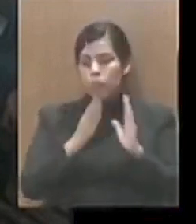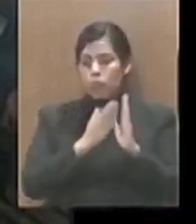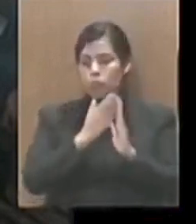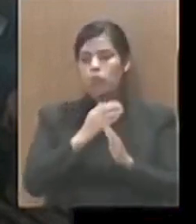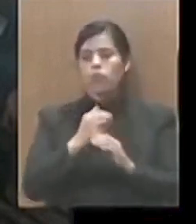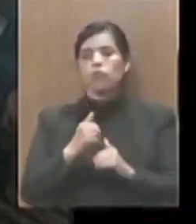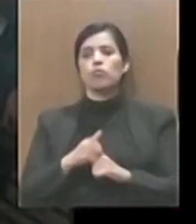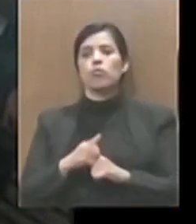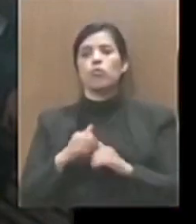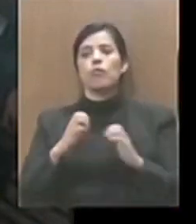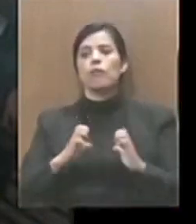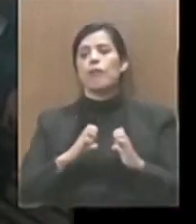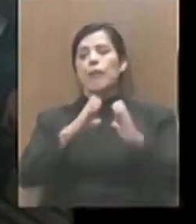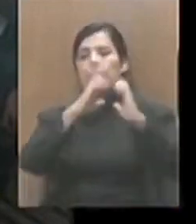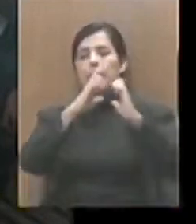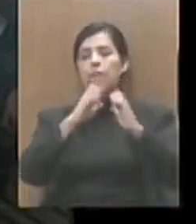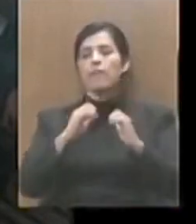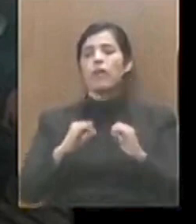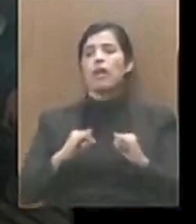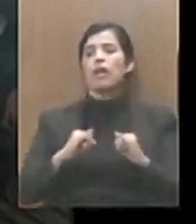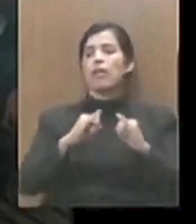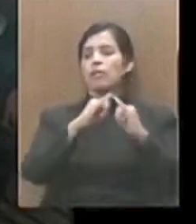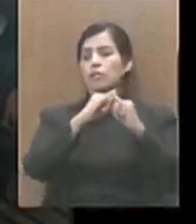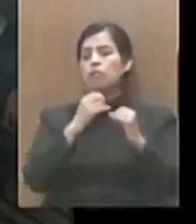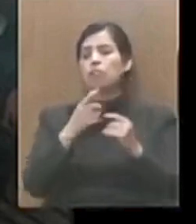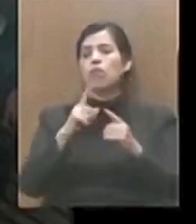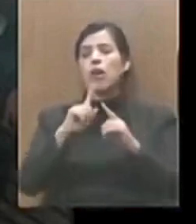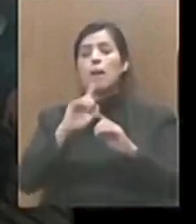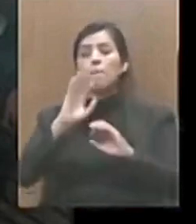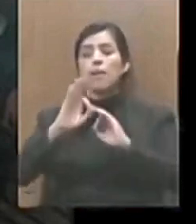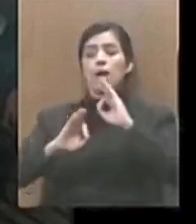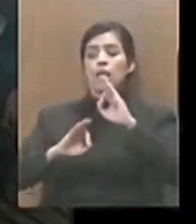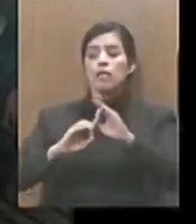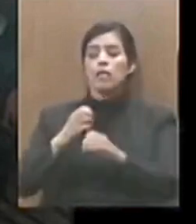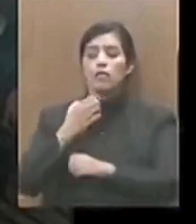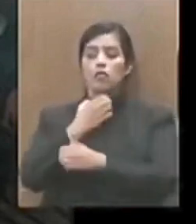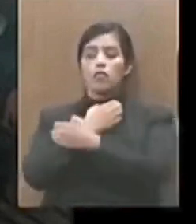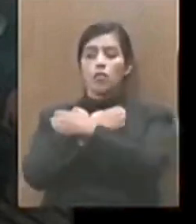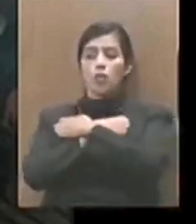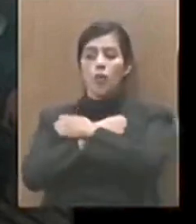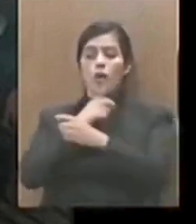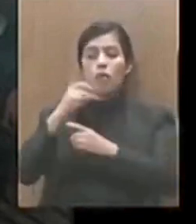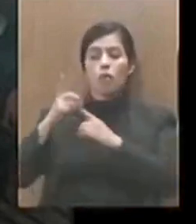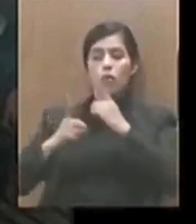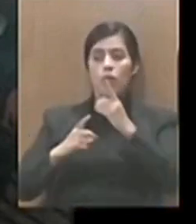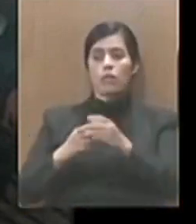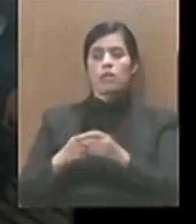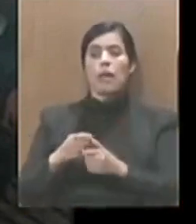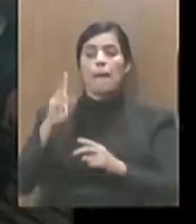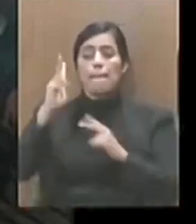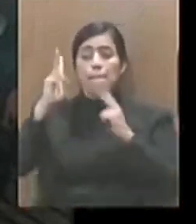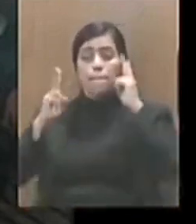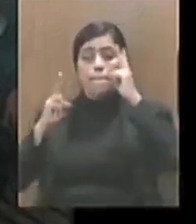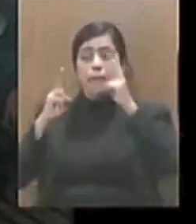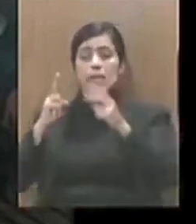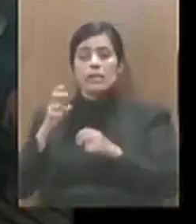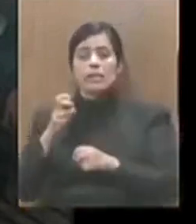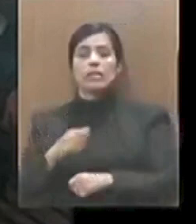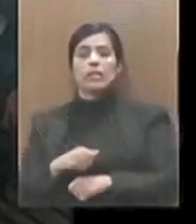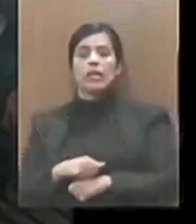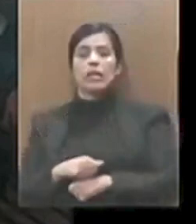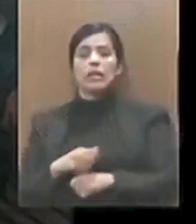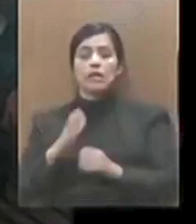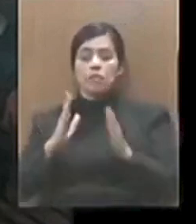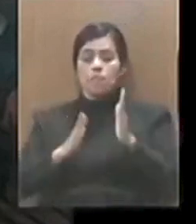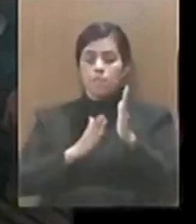y habilitación de inmuebles e instalaciones destinados al servicio de la educación pública y Deportiva en el estado visite y en